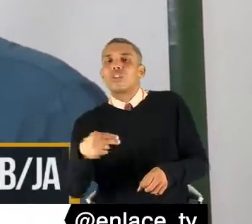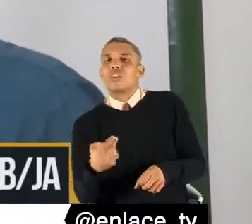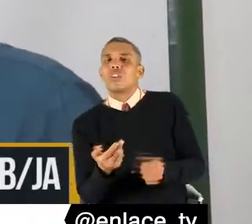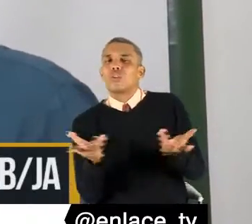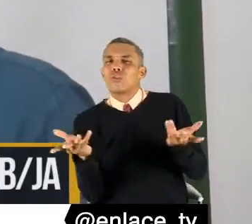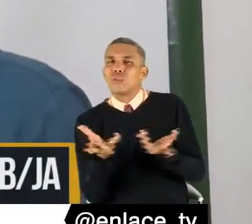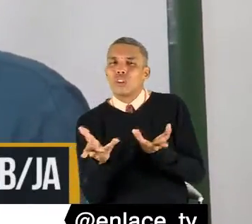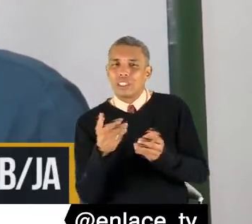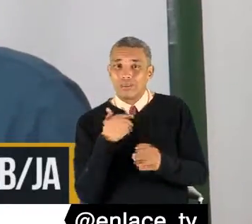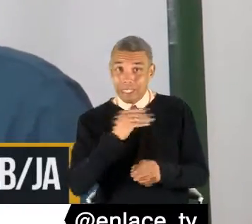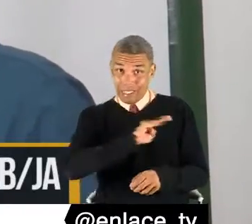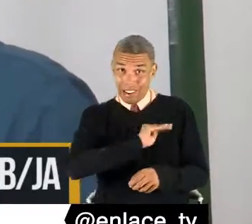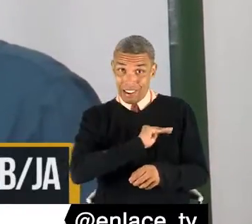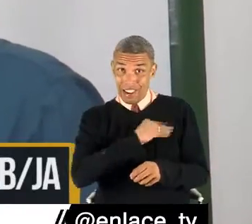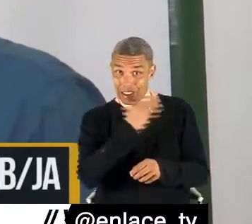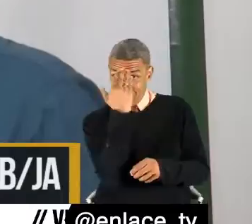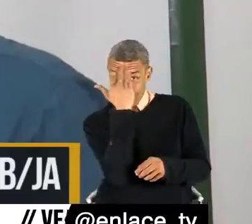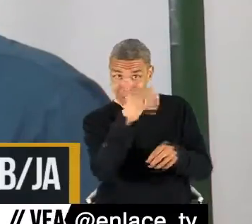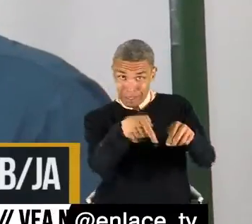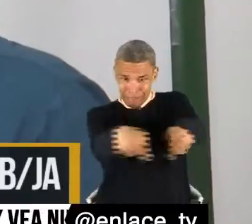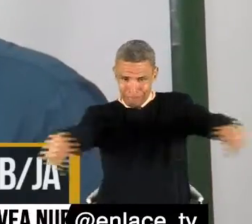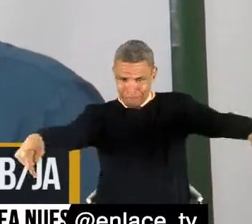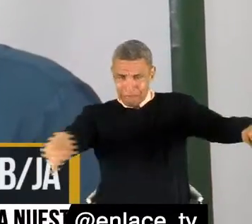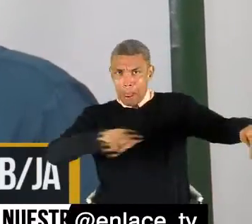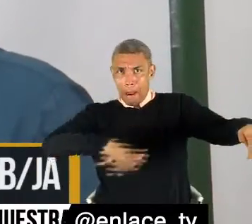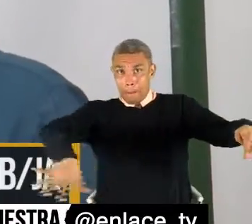al frente de la alcaldía municipal. De ahí